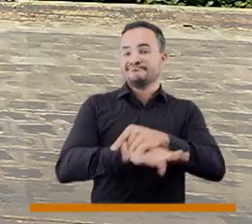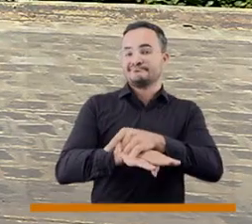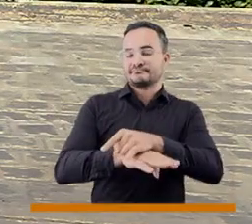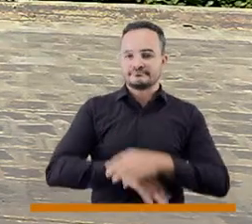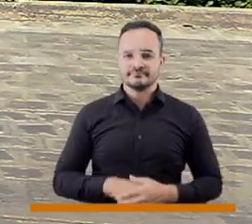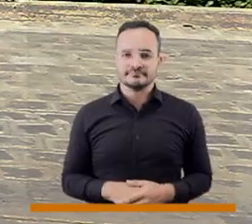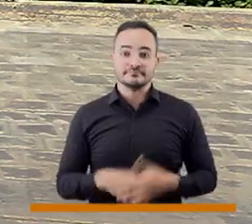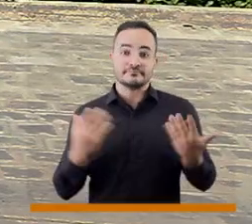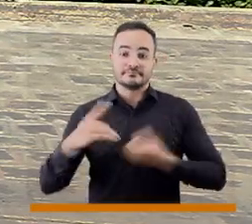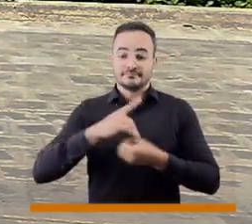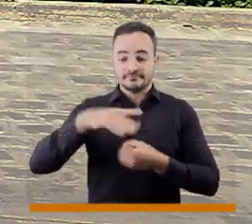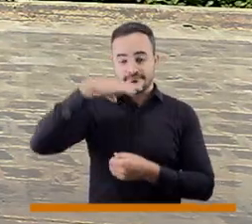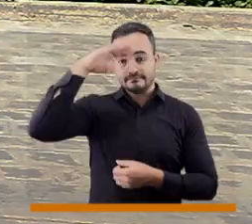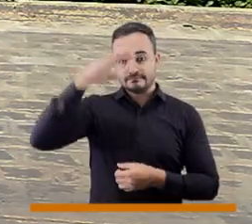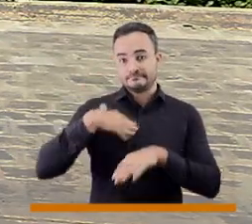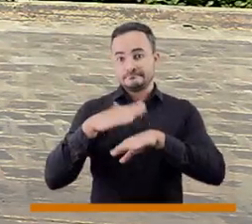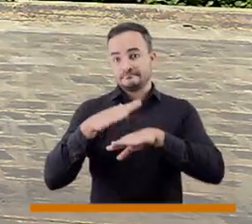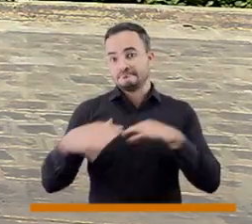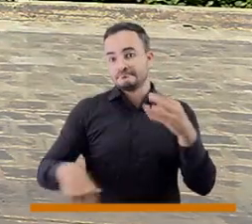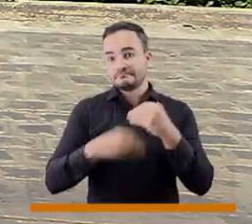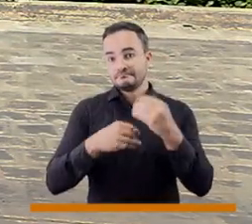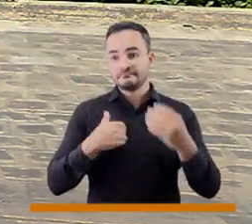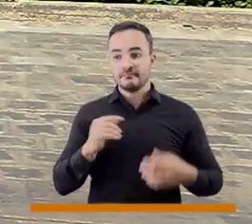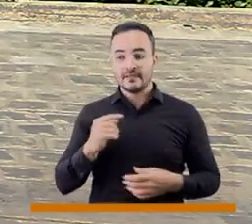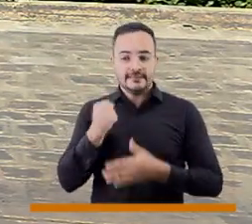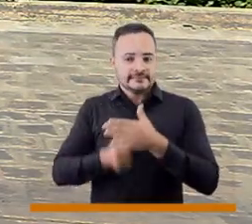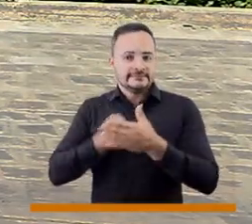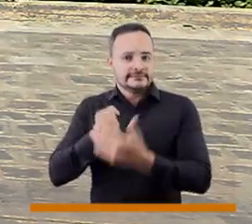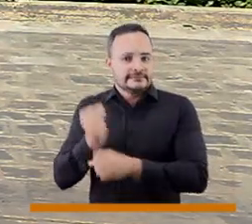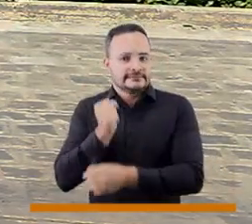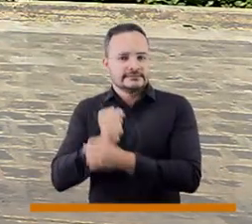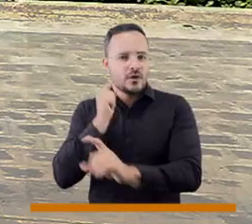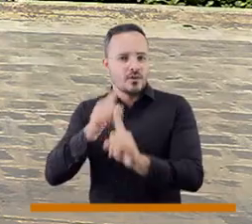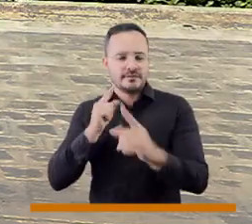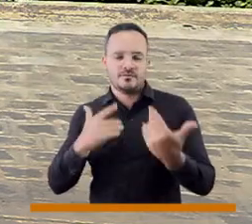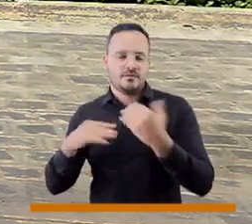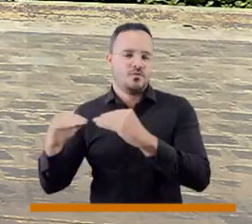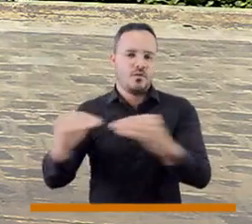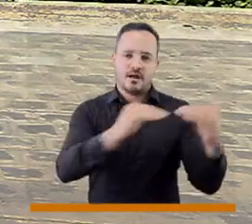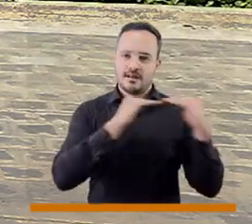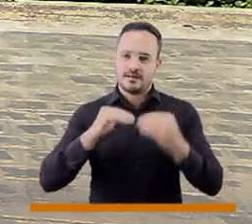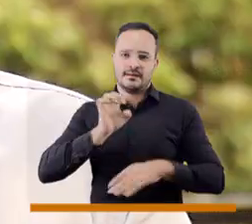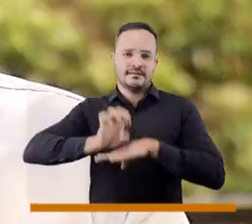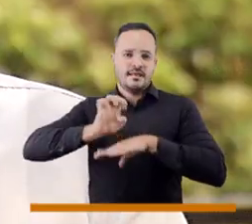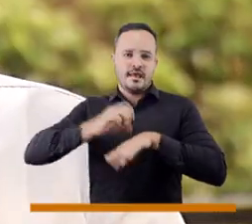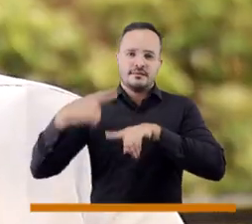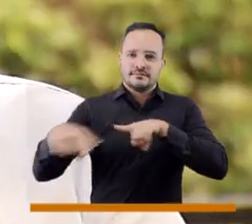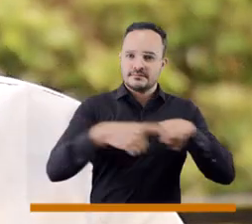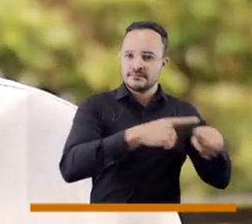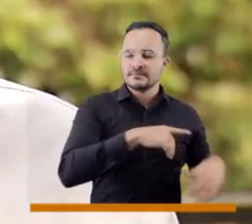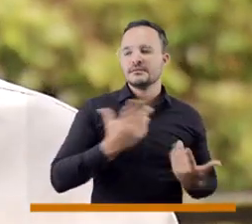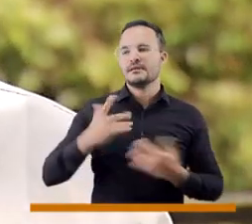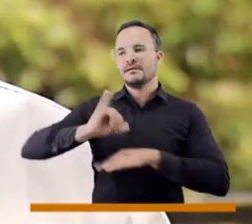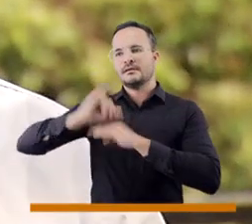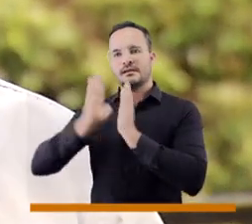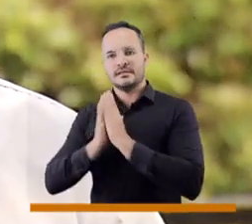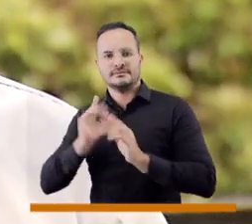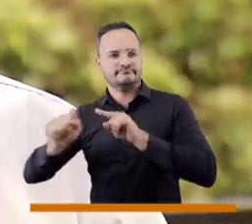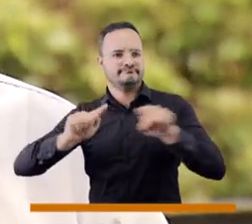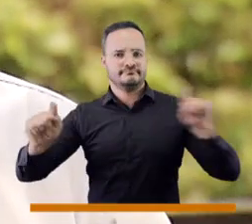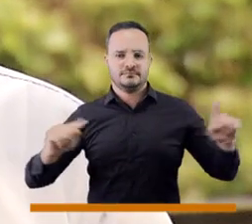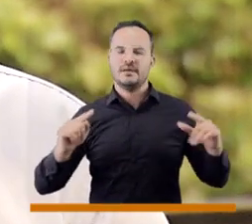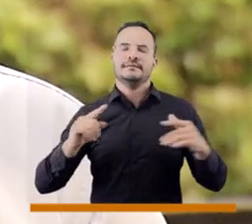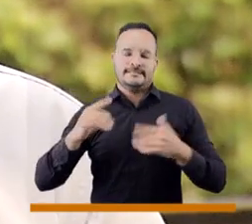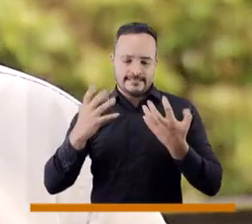Y actualmente el Distrito de Medellín, Catherine, viene realizando algo muy importante, y es generar la igualdad para todas